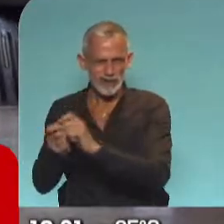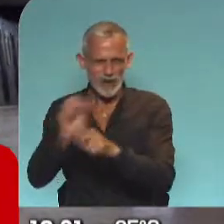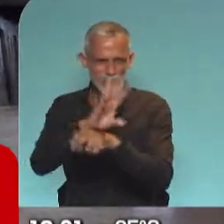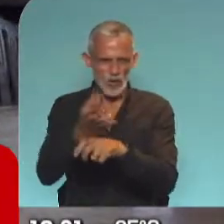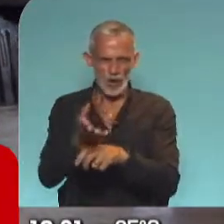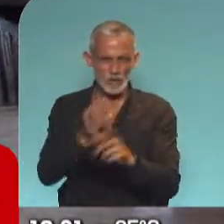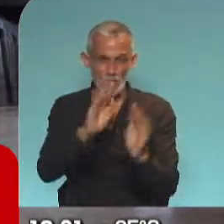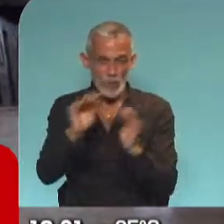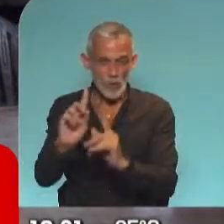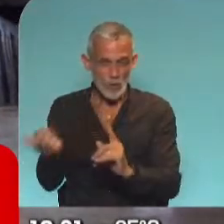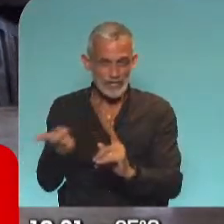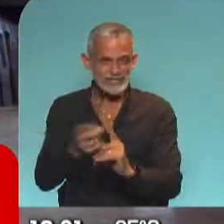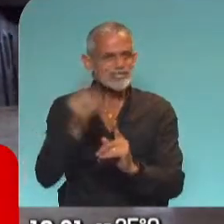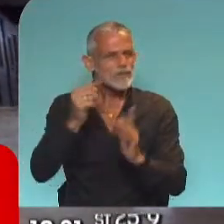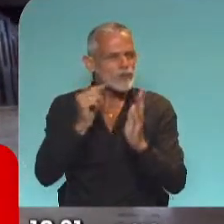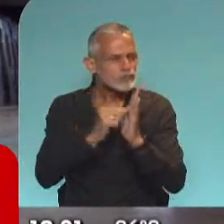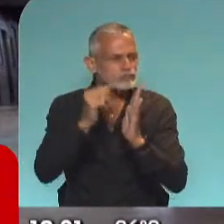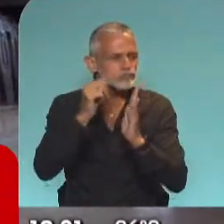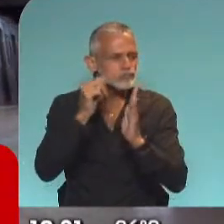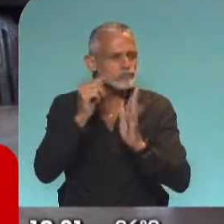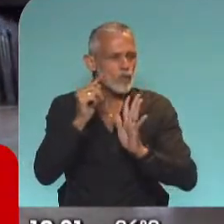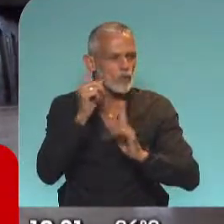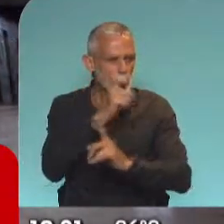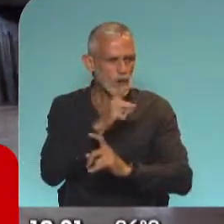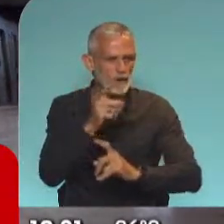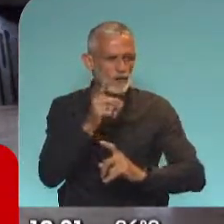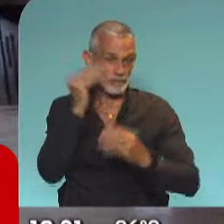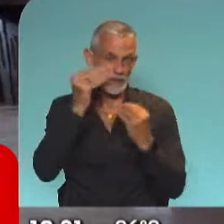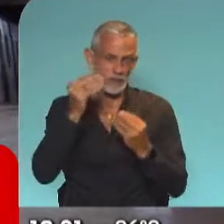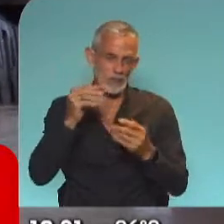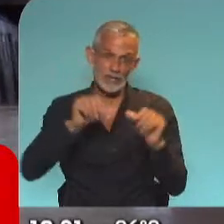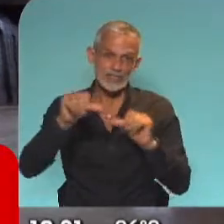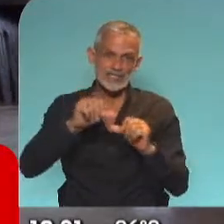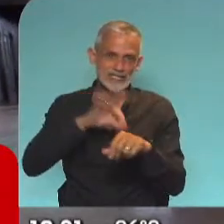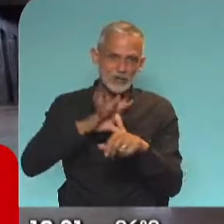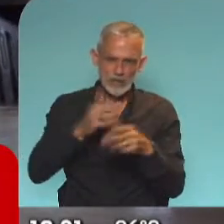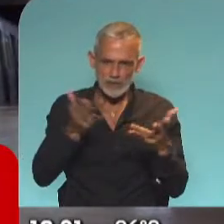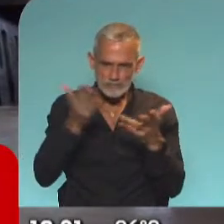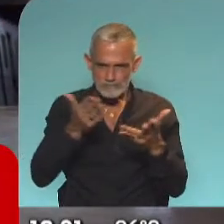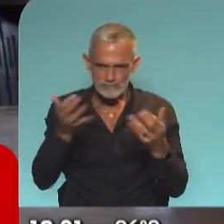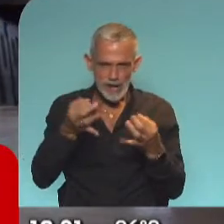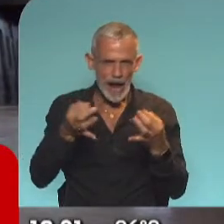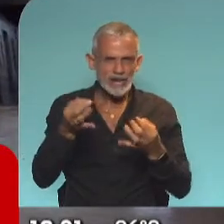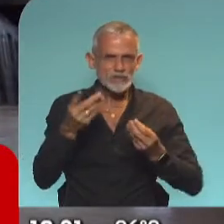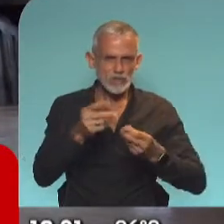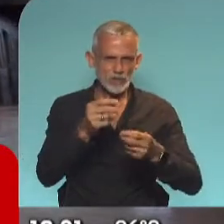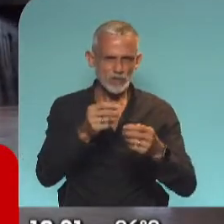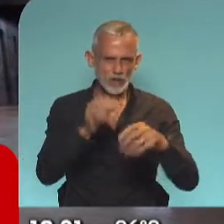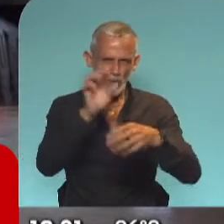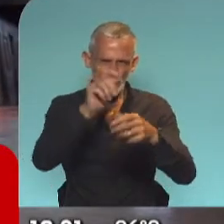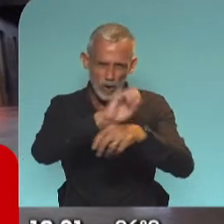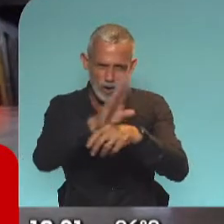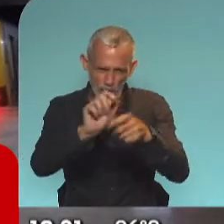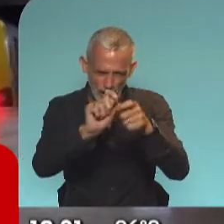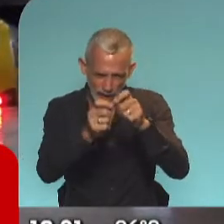pequeño inconveniente, que están muy preocupados, la ciencia está muy preocupada, porque los cambios que